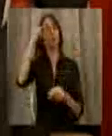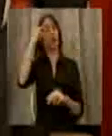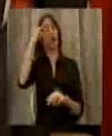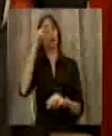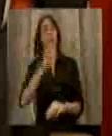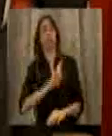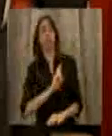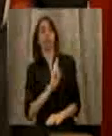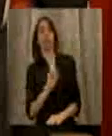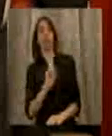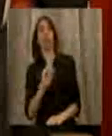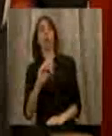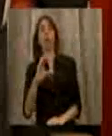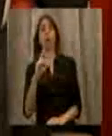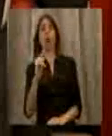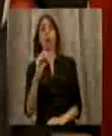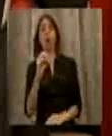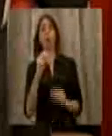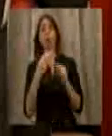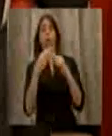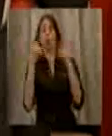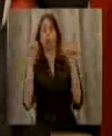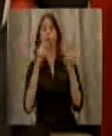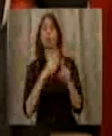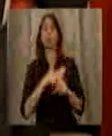en